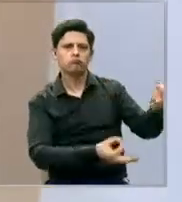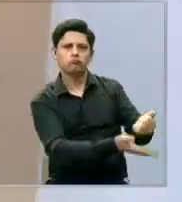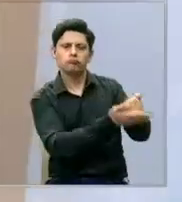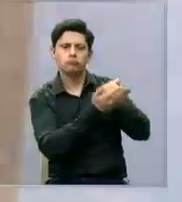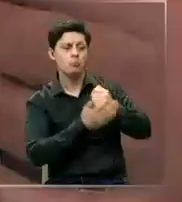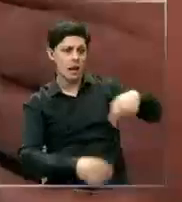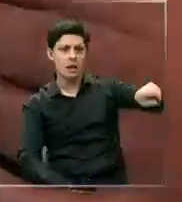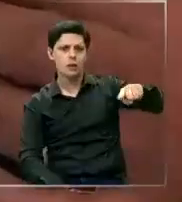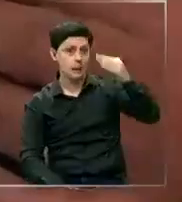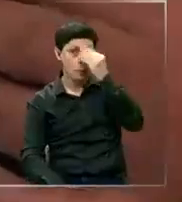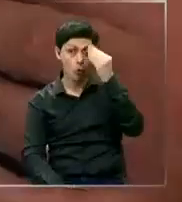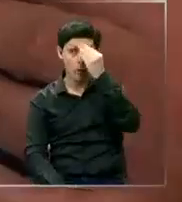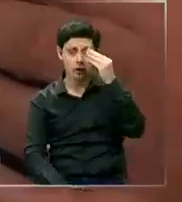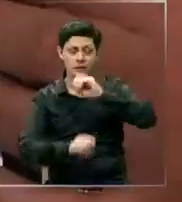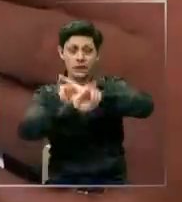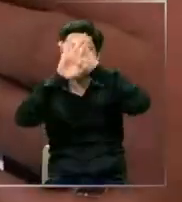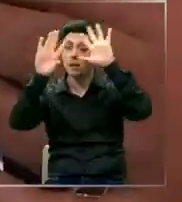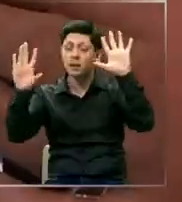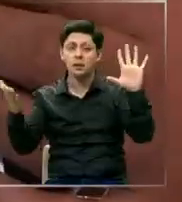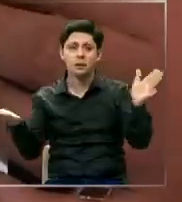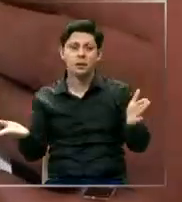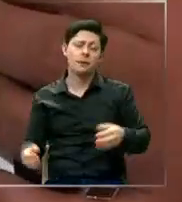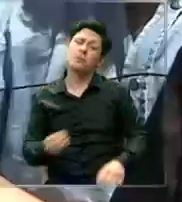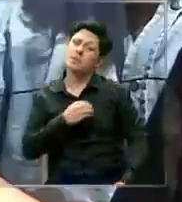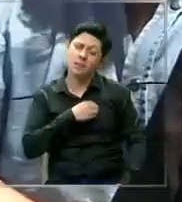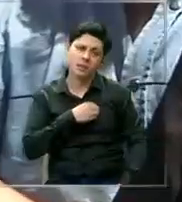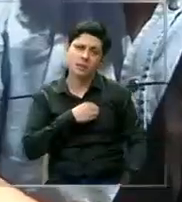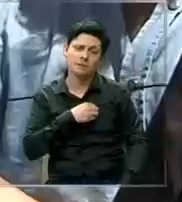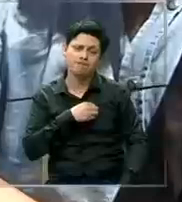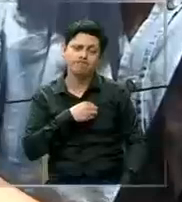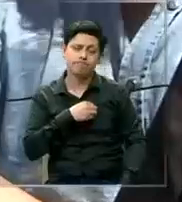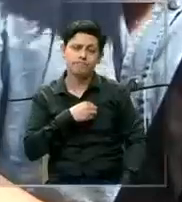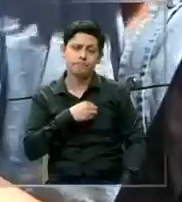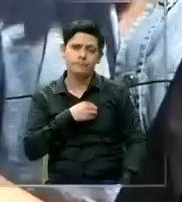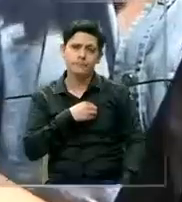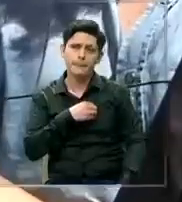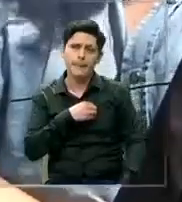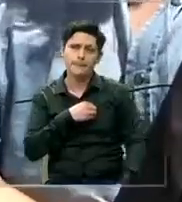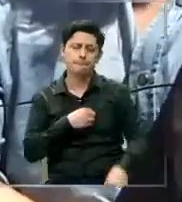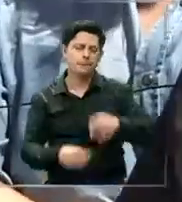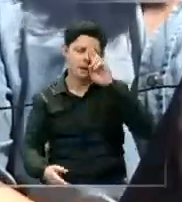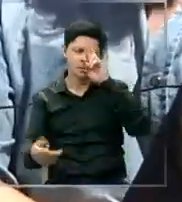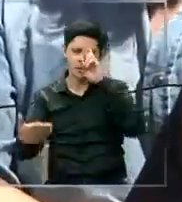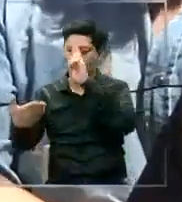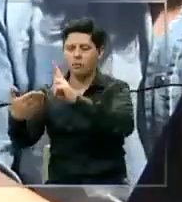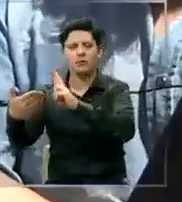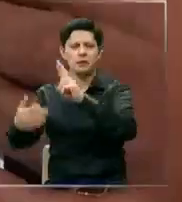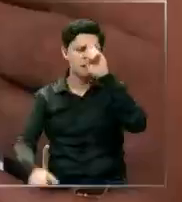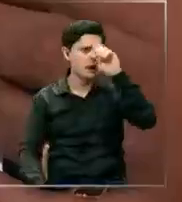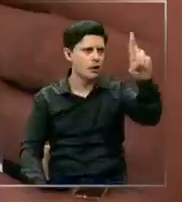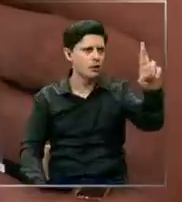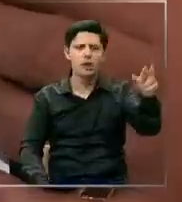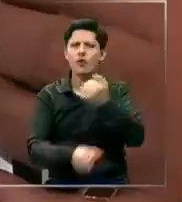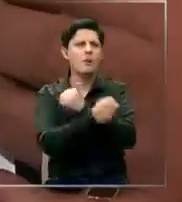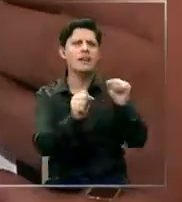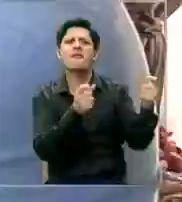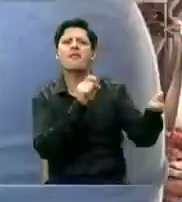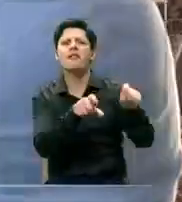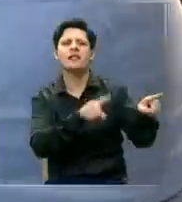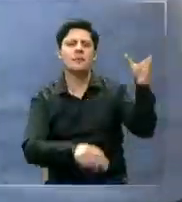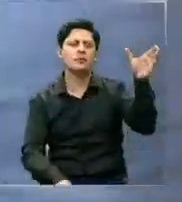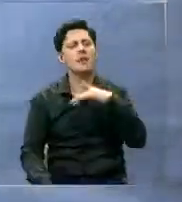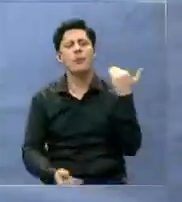también les preocupa que se esclarezca esto, porque es muy triste el lograr la honra de una persona cuando ya no está para defenderse. Filtración del documento